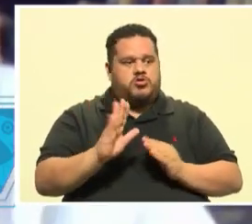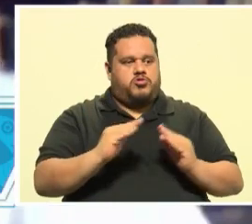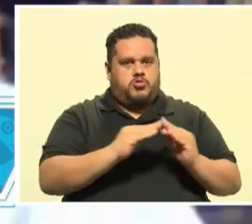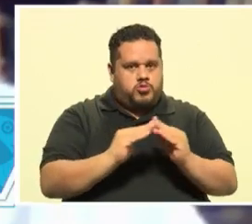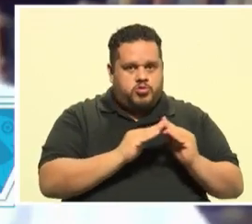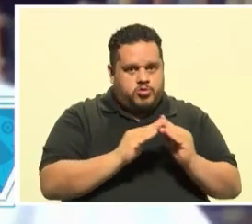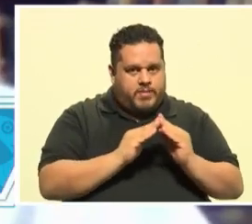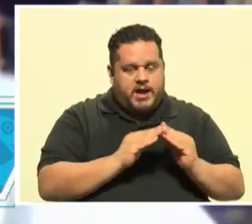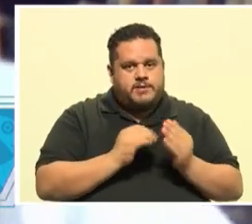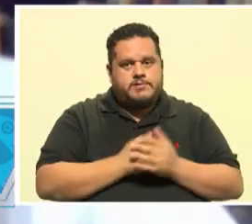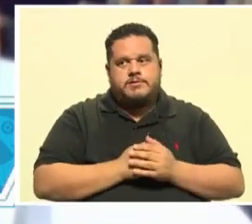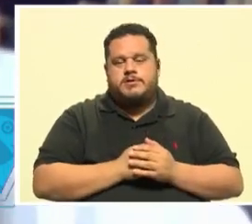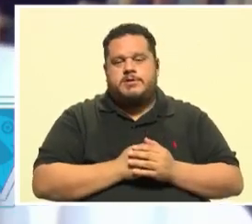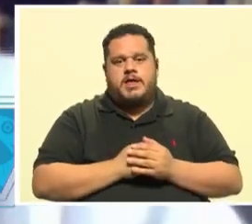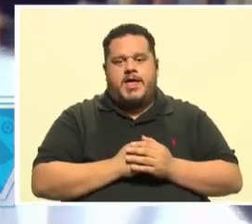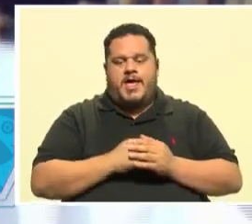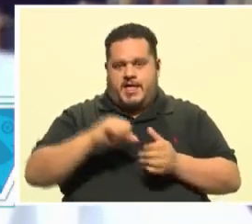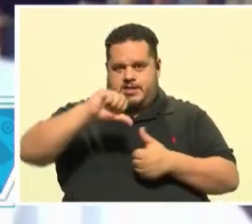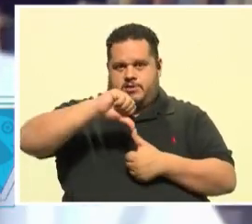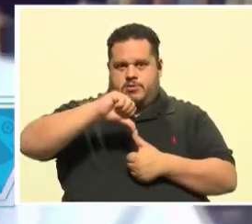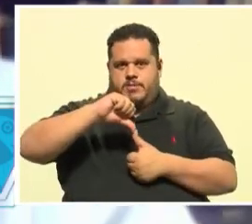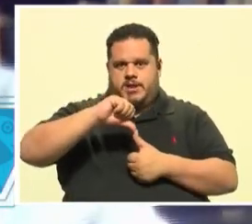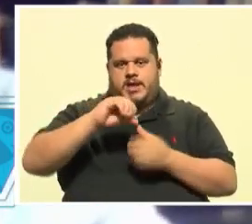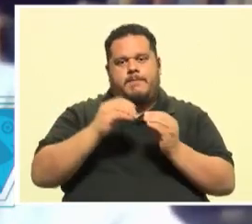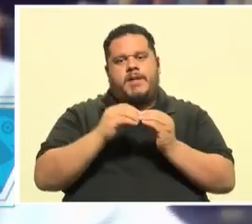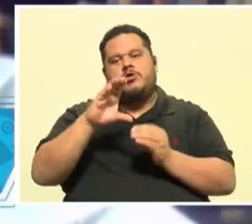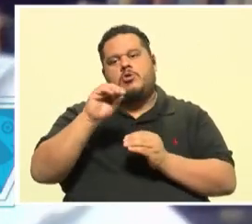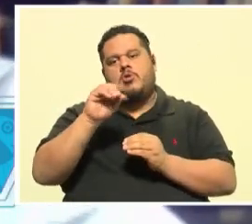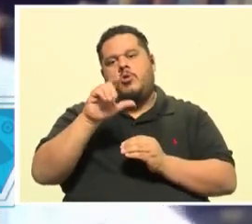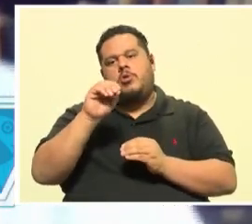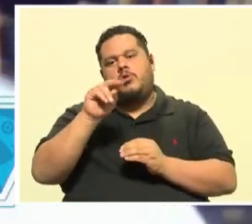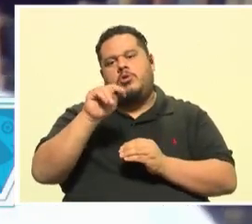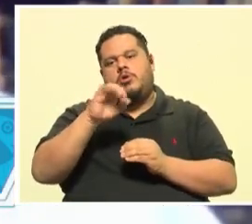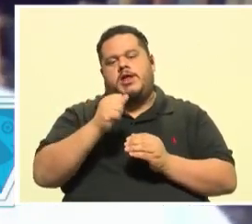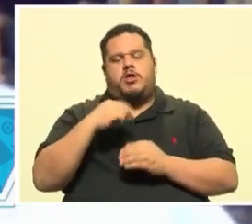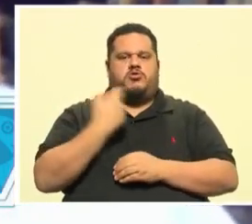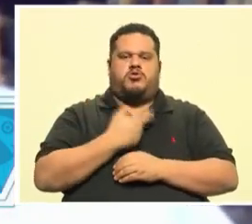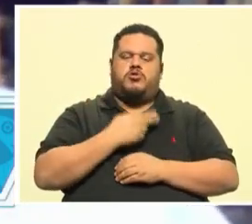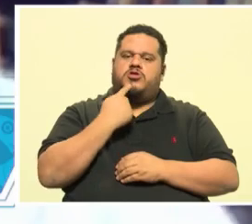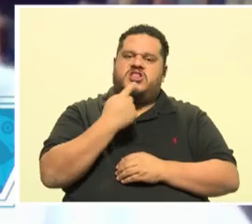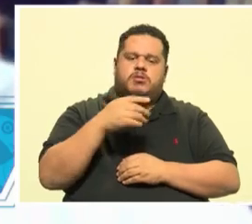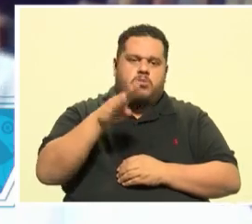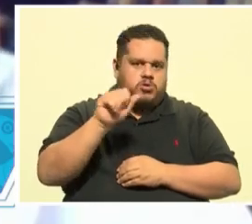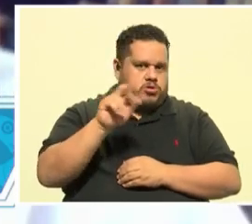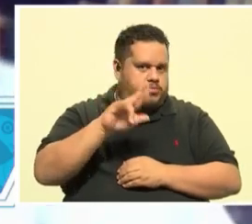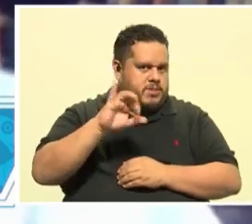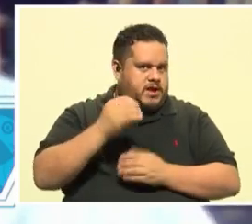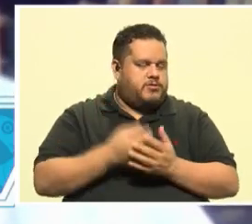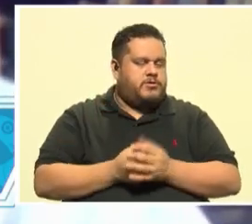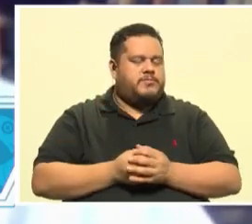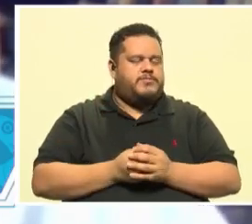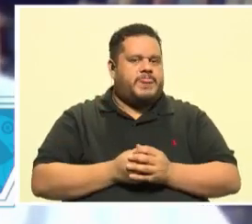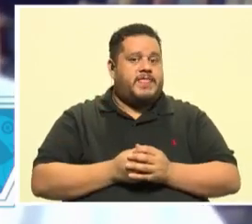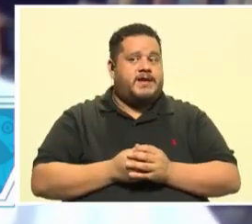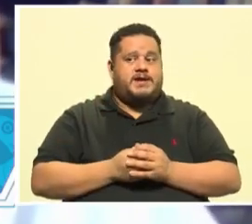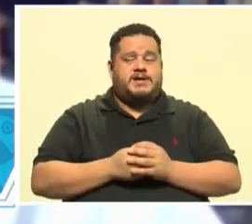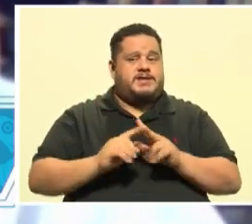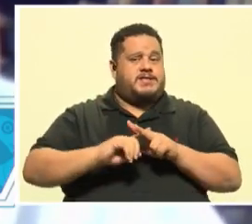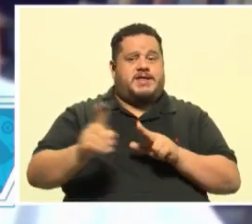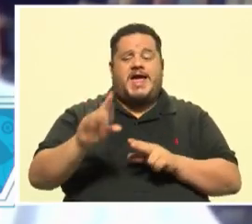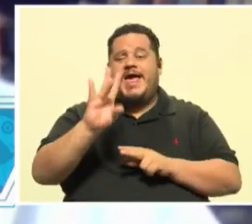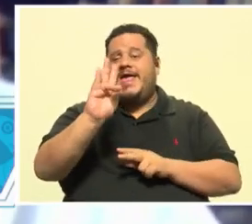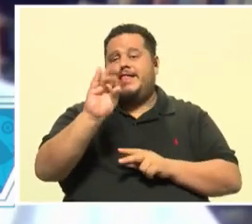picada. Sus muy erráticas decisiones en esta crisis del COVID-19 tampoco lo presentan. Y hay